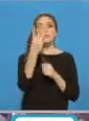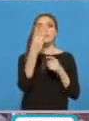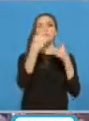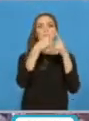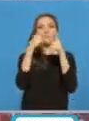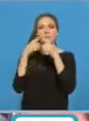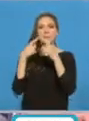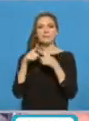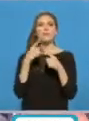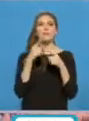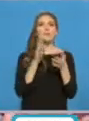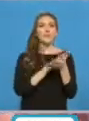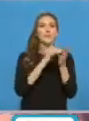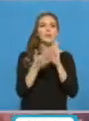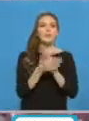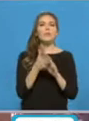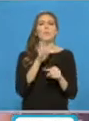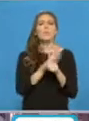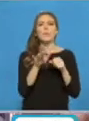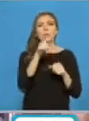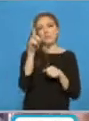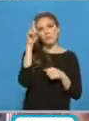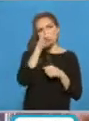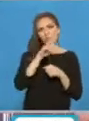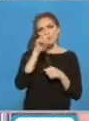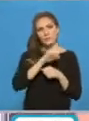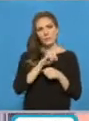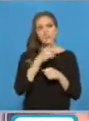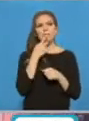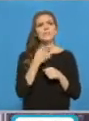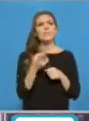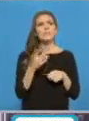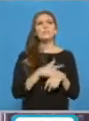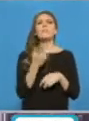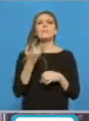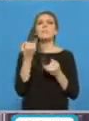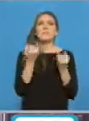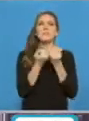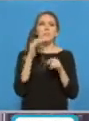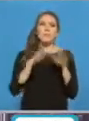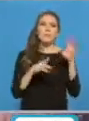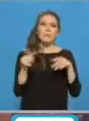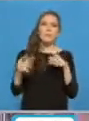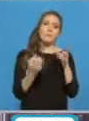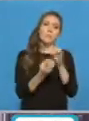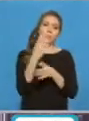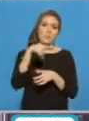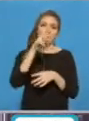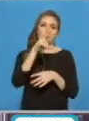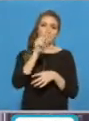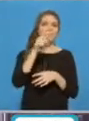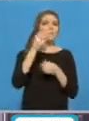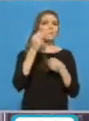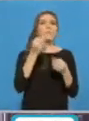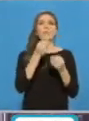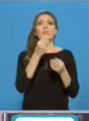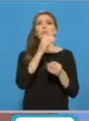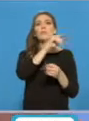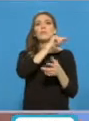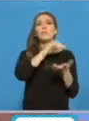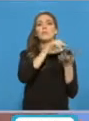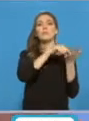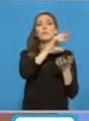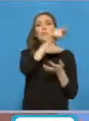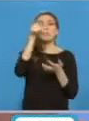Y obviamente habrá personas que no tengan la posibilidad, porque también las de nopal no son tan comunes, pero si vamos a comer de maíz, ¿cuántas tortillas recomiendas al día? Bueno,